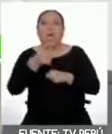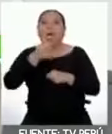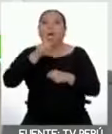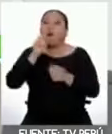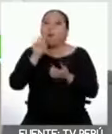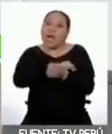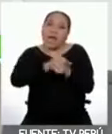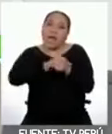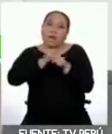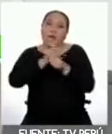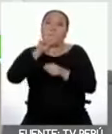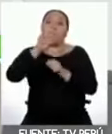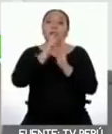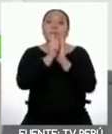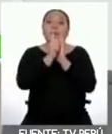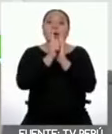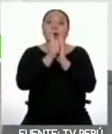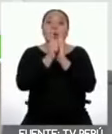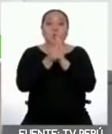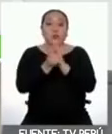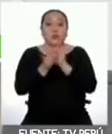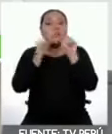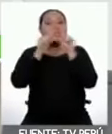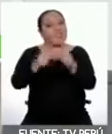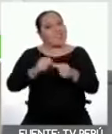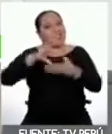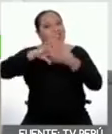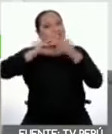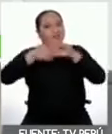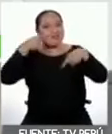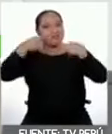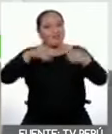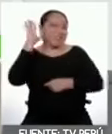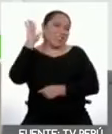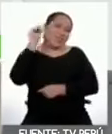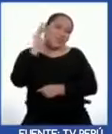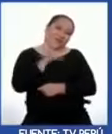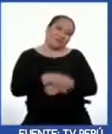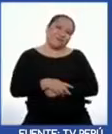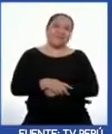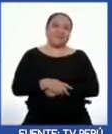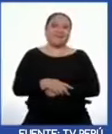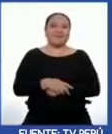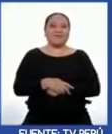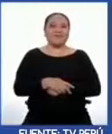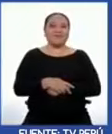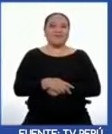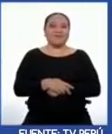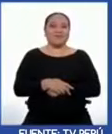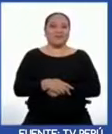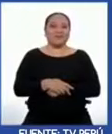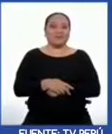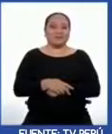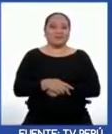agua y con jabón por 20 segundos y a seguir contando historias. ¡Hasta luego!